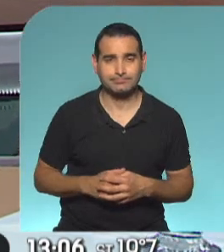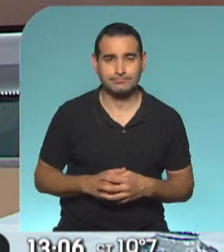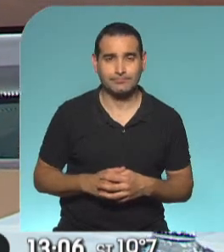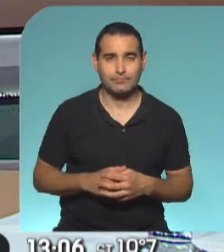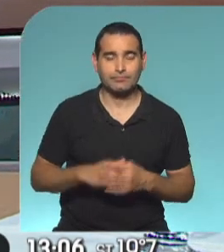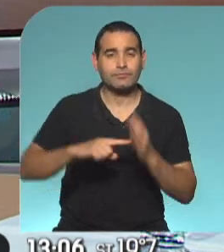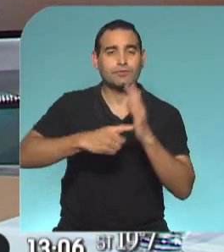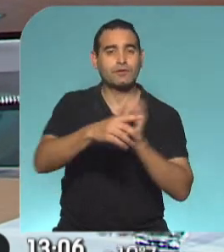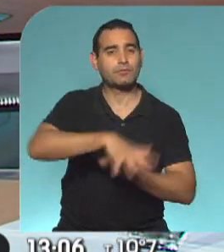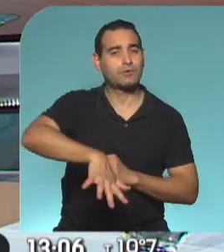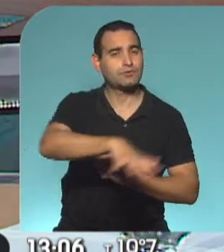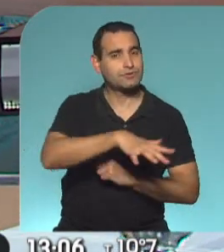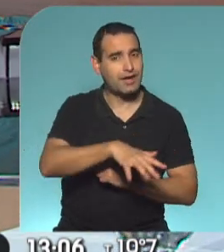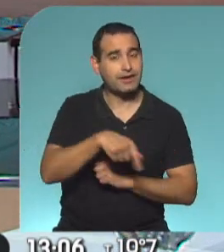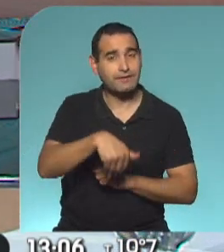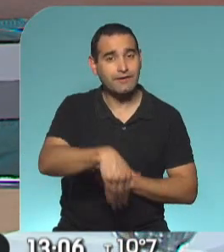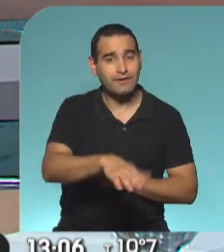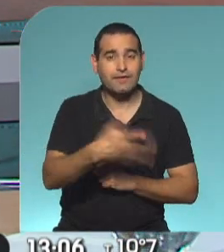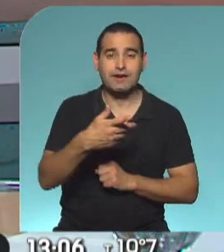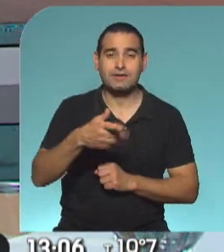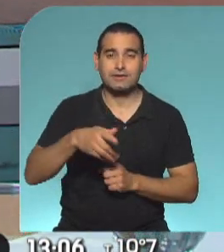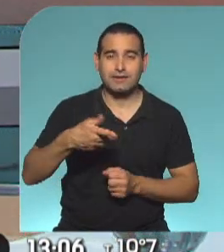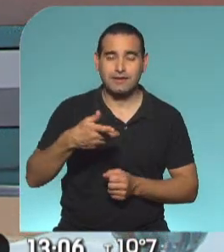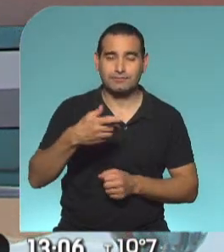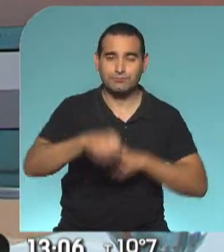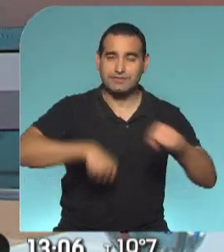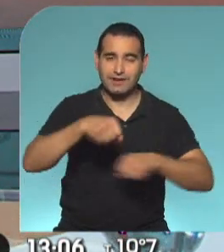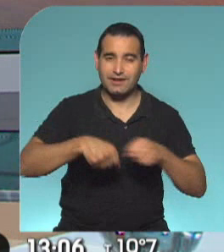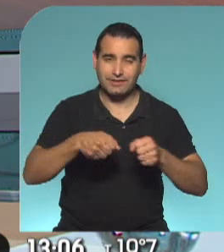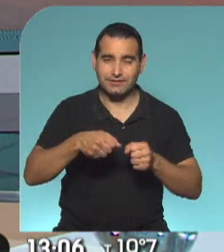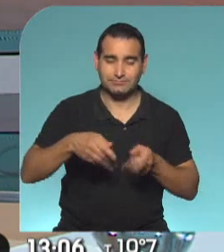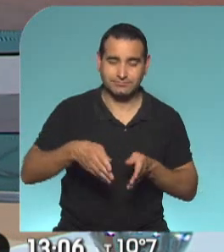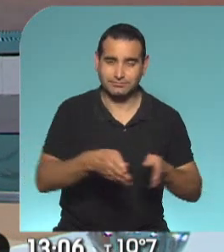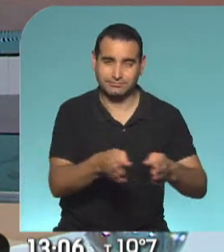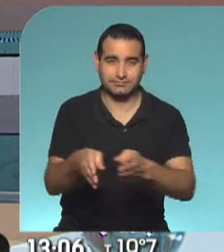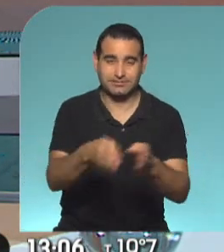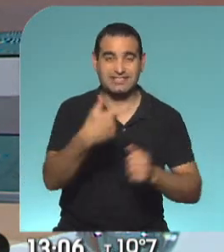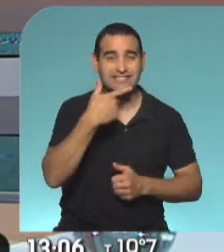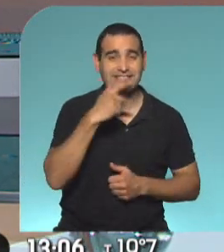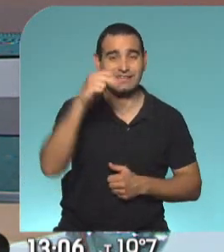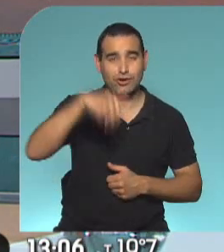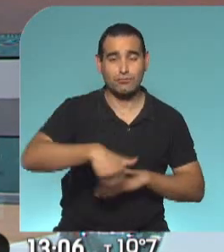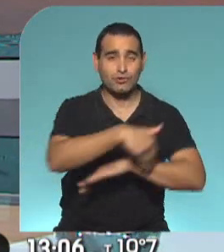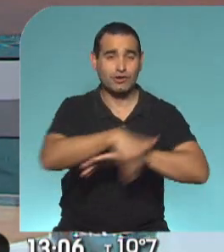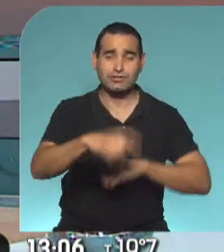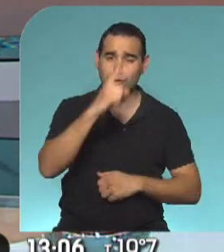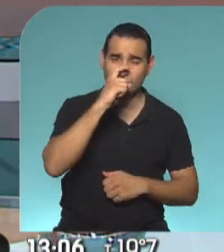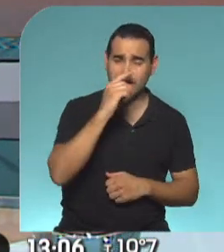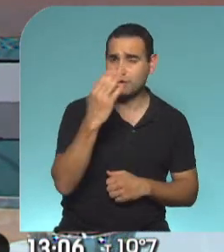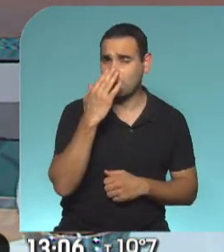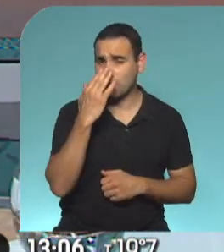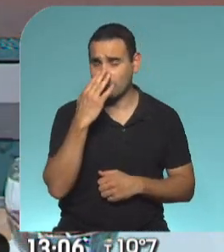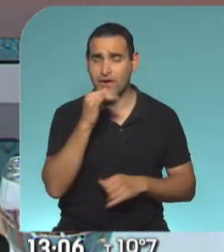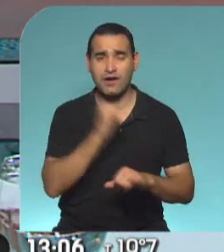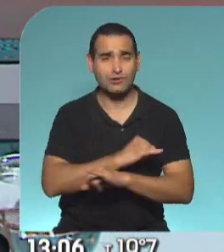En la ciudad de Buenos Aires se extenderá la red de ciclovías, será 17 kilómetros más, las avenidas Corrientes y Córdoba, lo